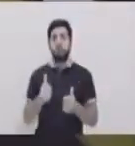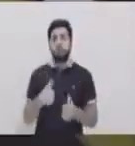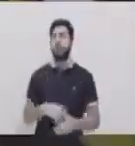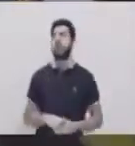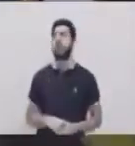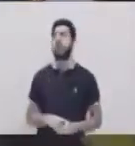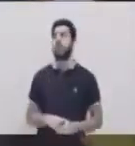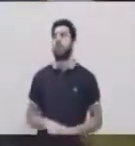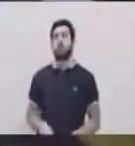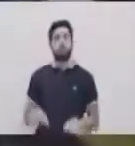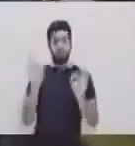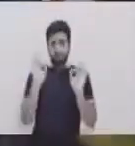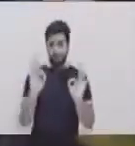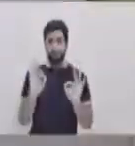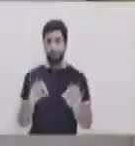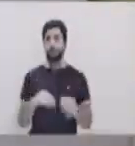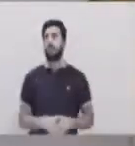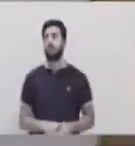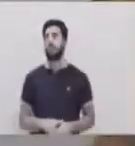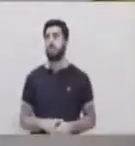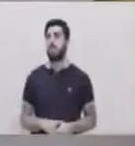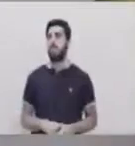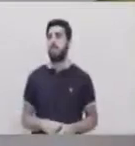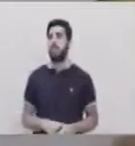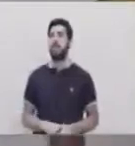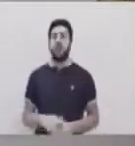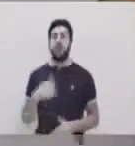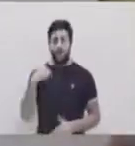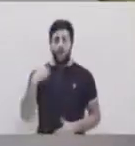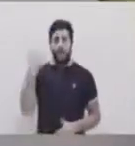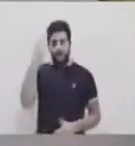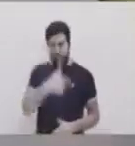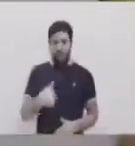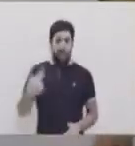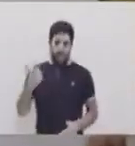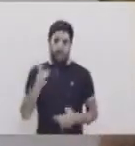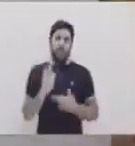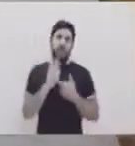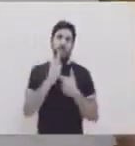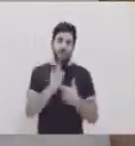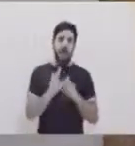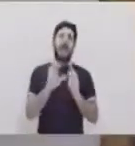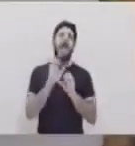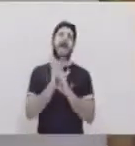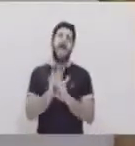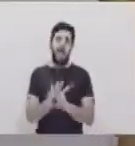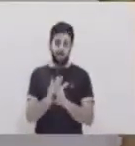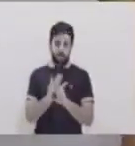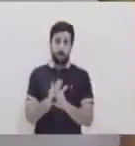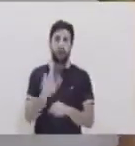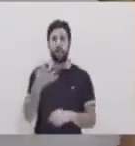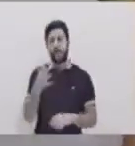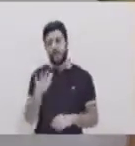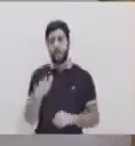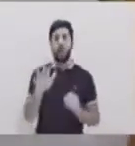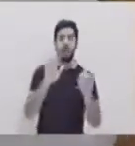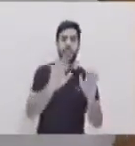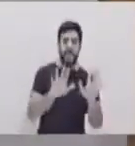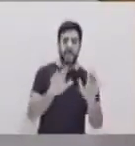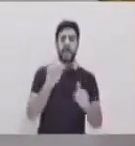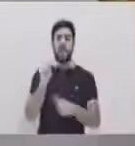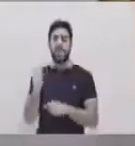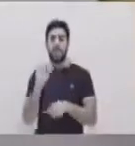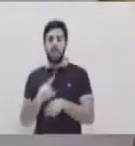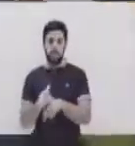eso, excelente. Entonces, estos solo son ejemplos para que ustedes sepan que por lo menos unos 10 minutos o 15 hay